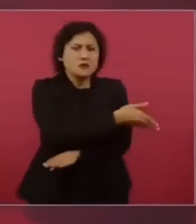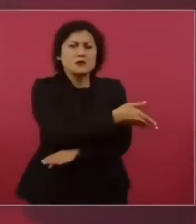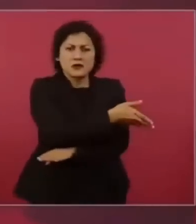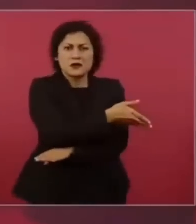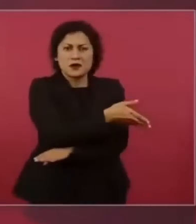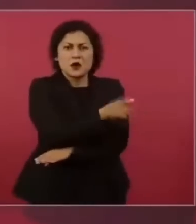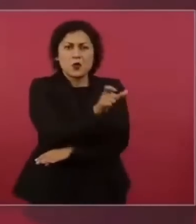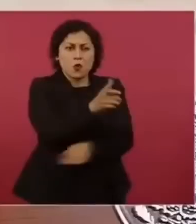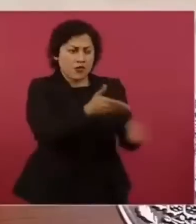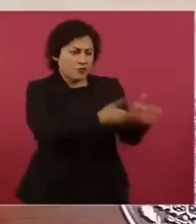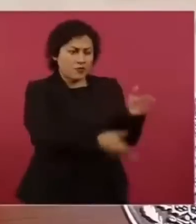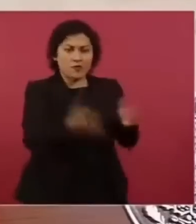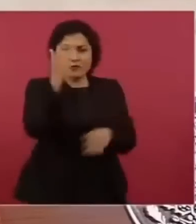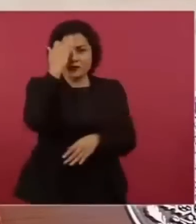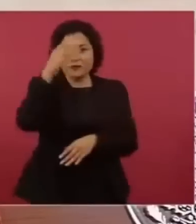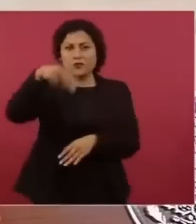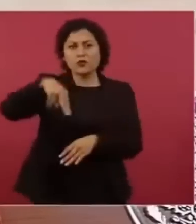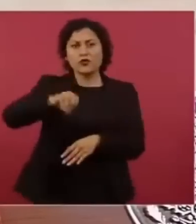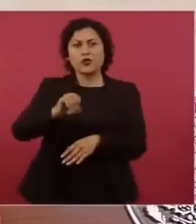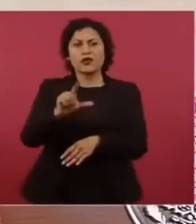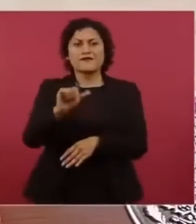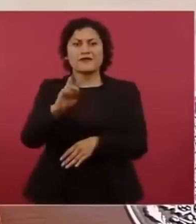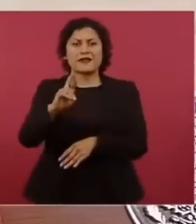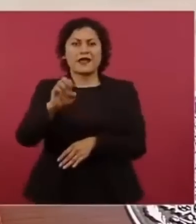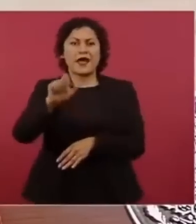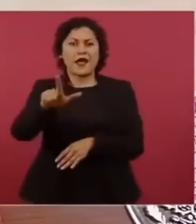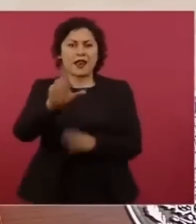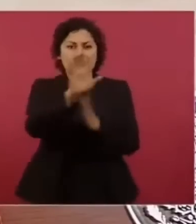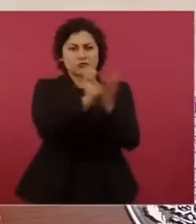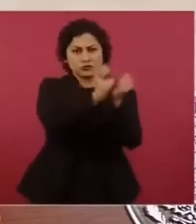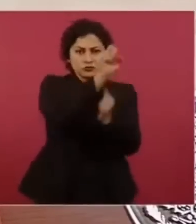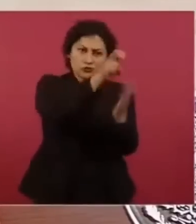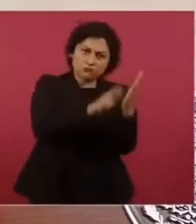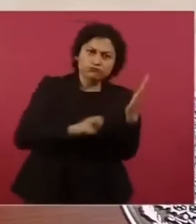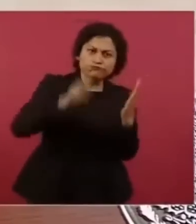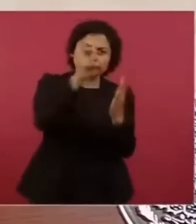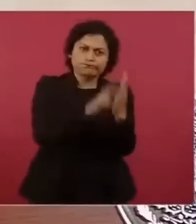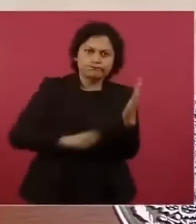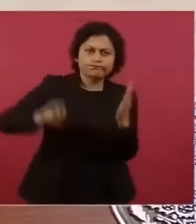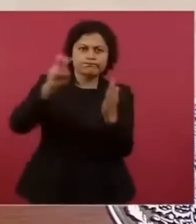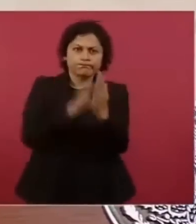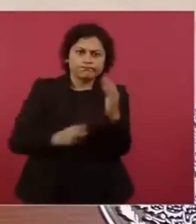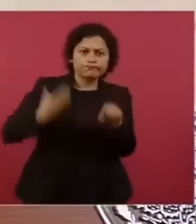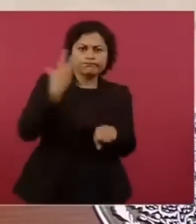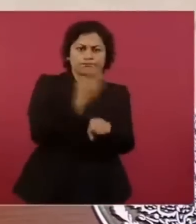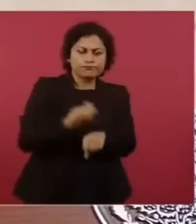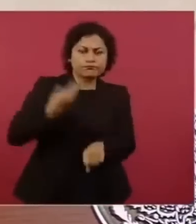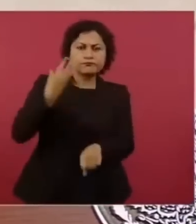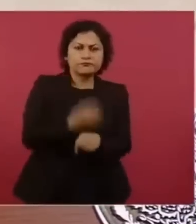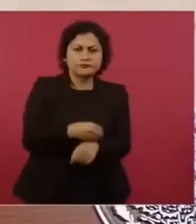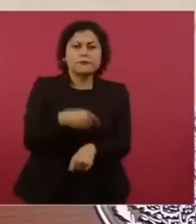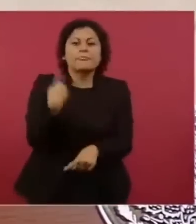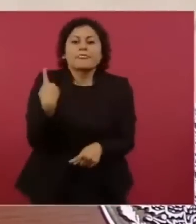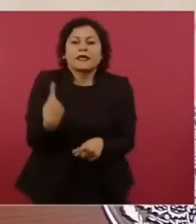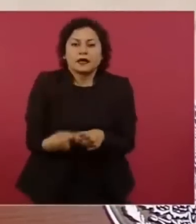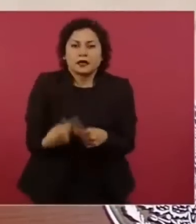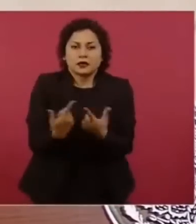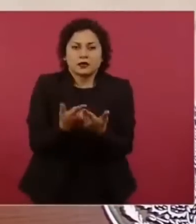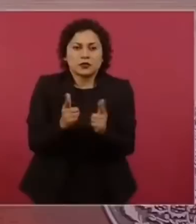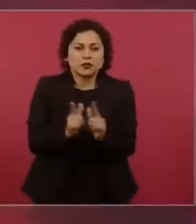periodo neoliberal, todas las reformas que hicieron conjuntamente el PRI y el PAN,